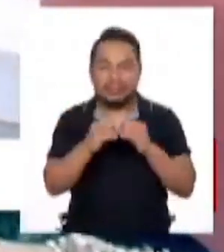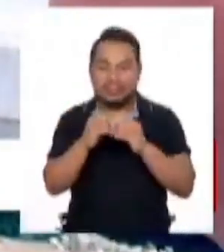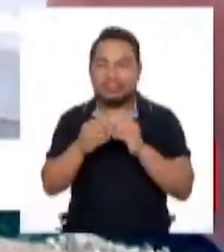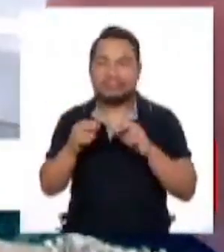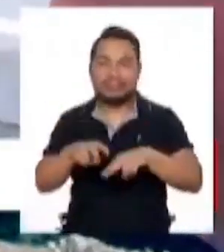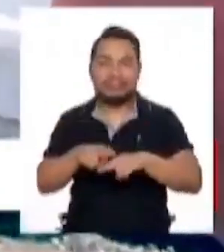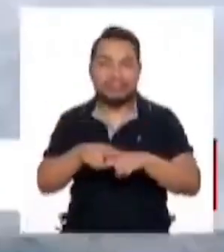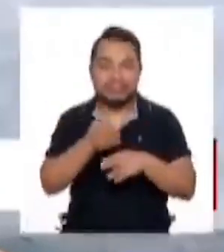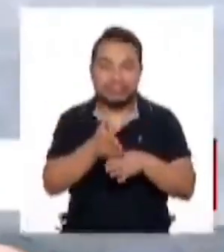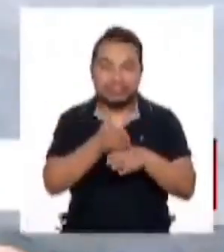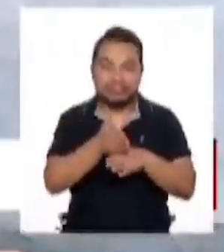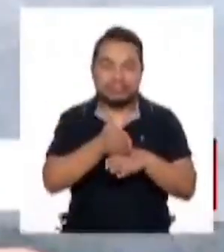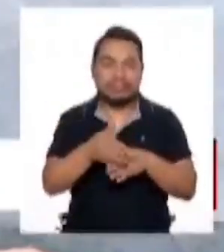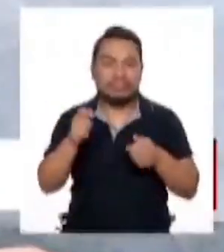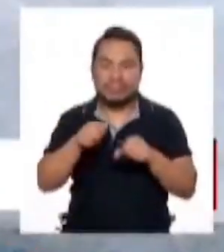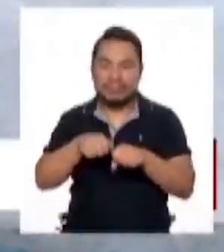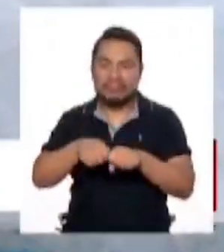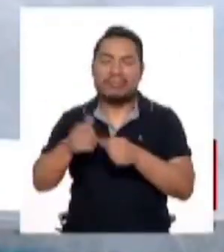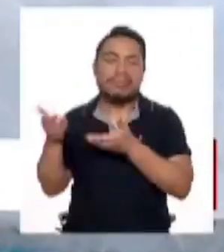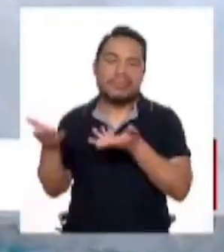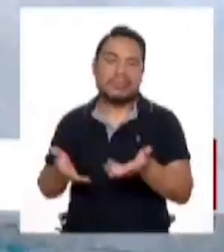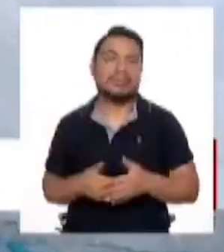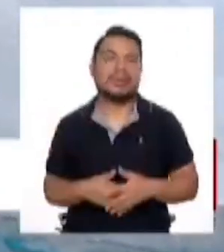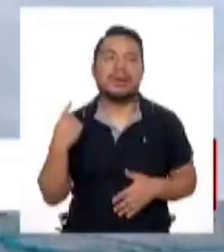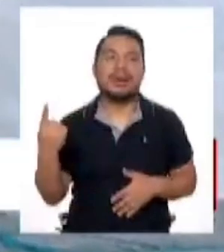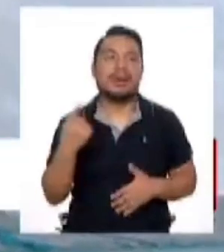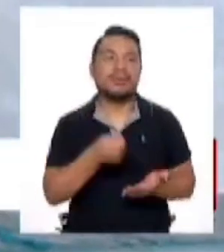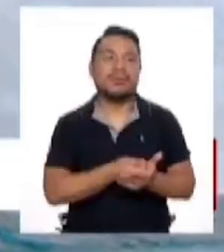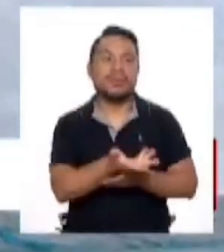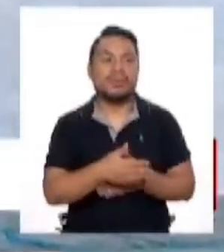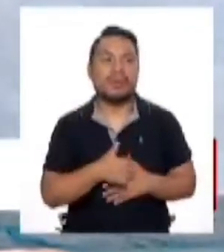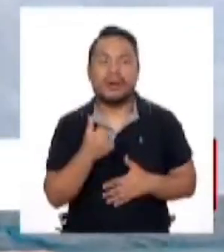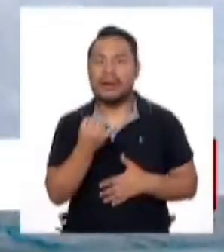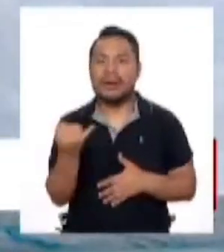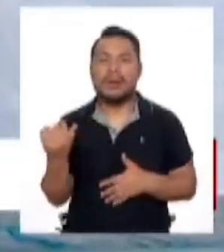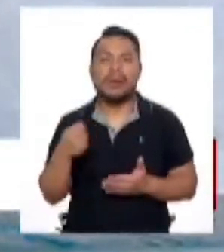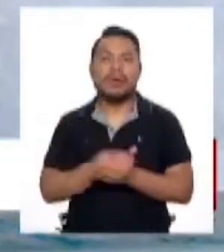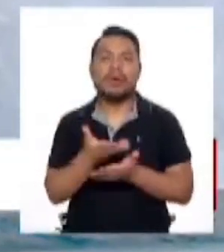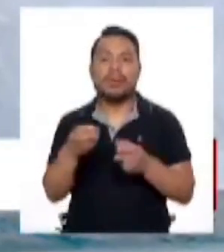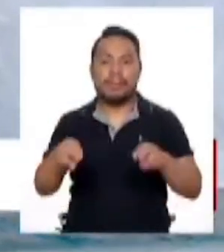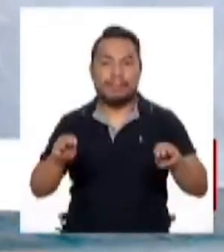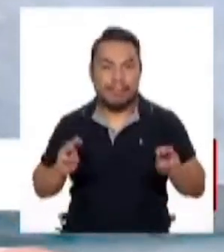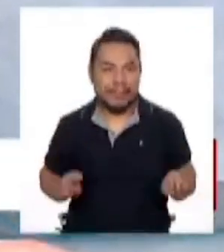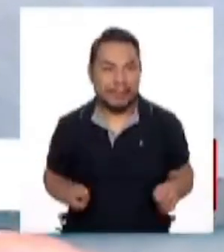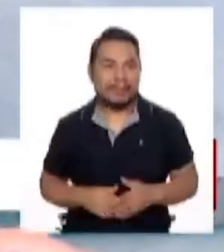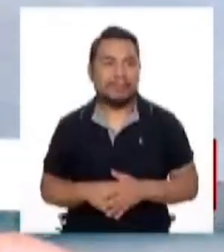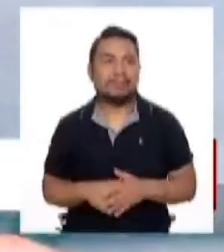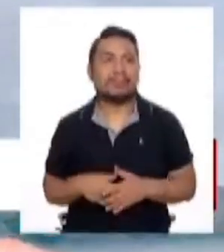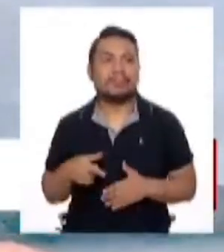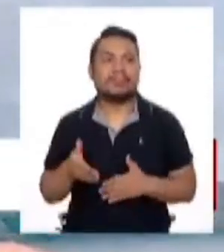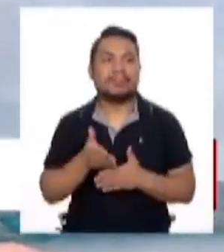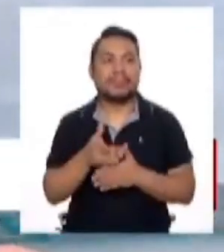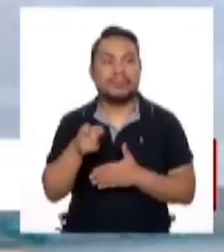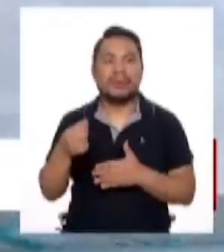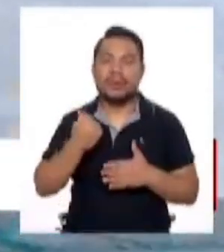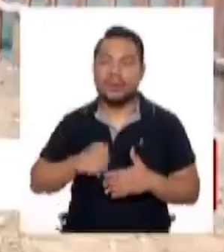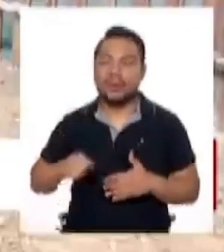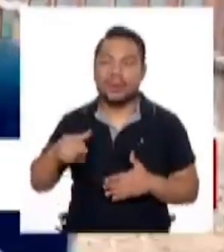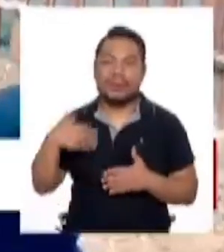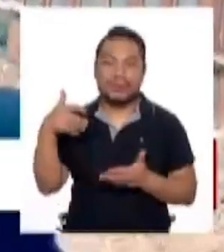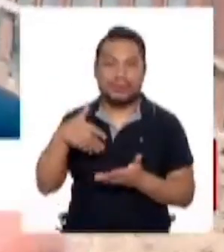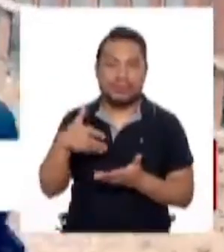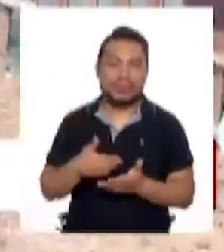mesita que cortan su carne. Toditos los papás han comprado sus sillas. Algunos han traído sus mesitas, lo que cortan su cebolla, para que sus hijos puedan